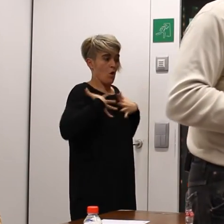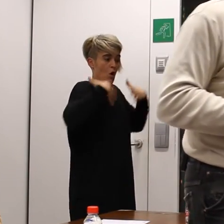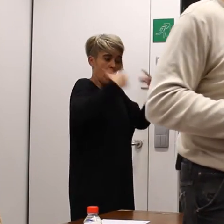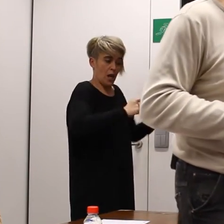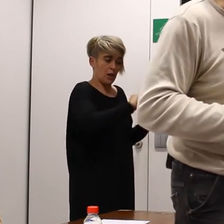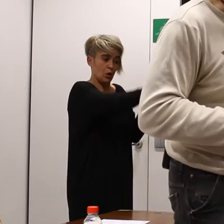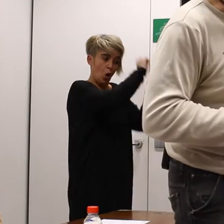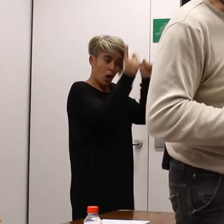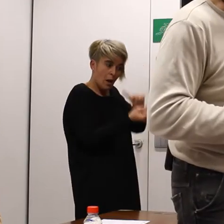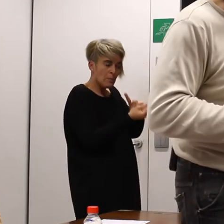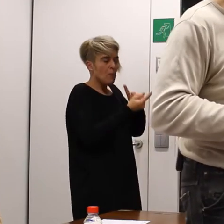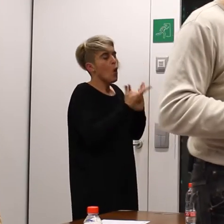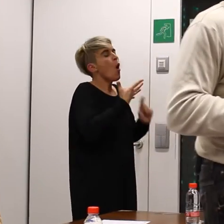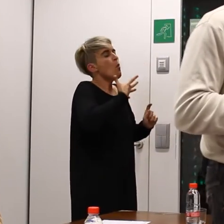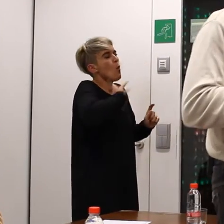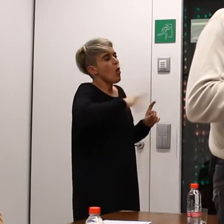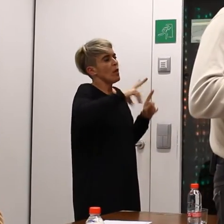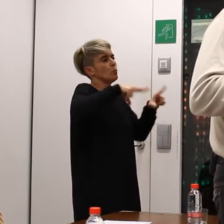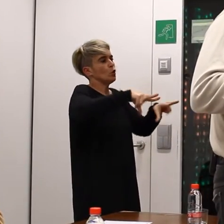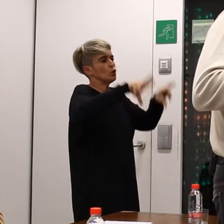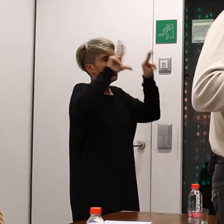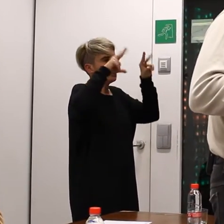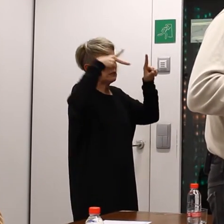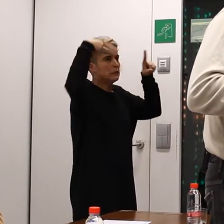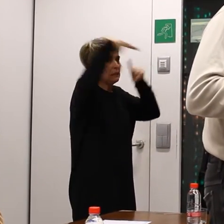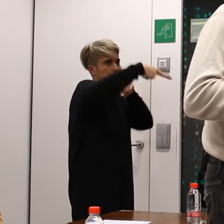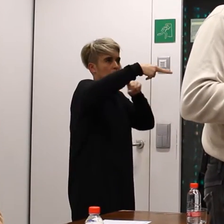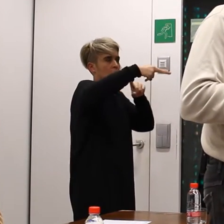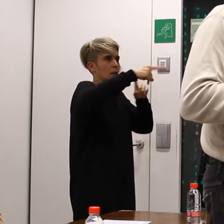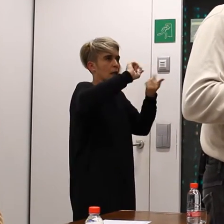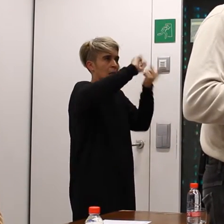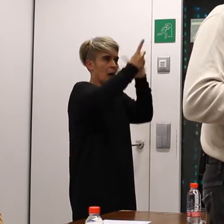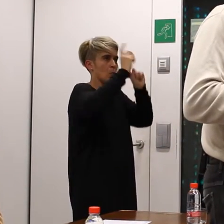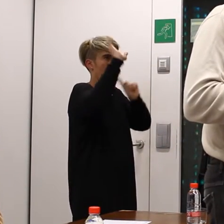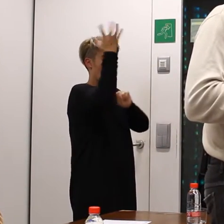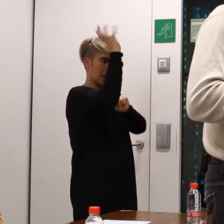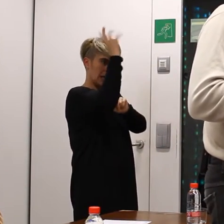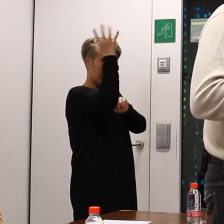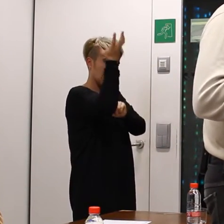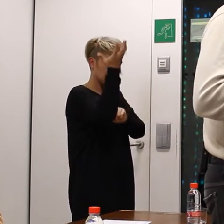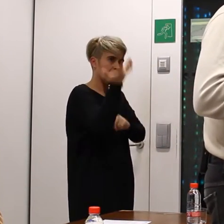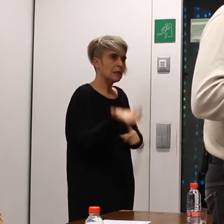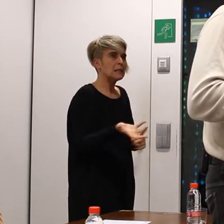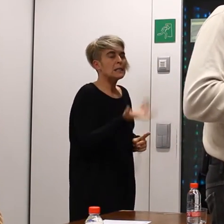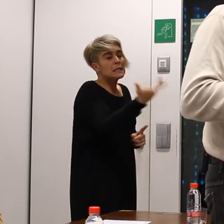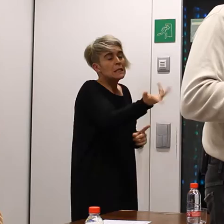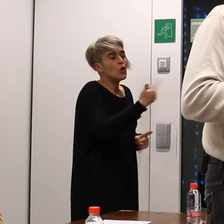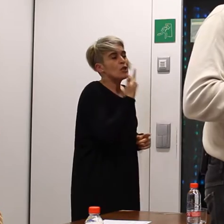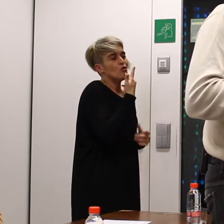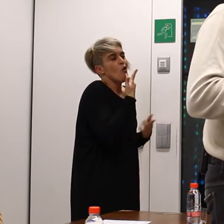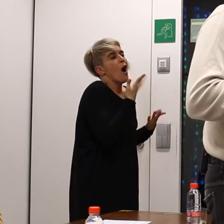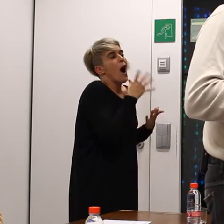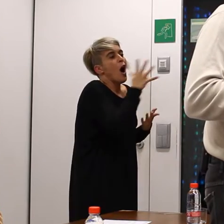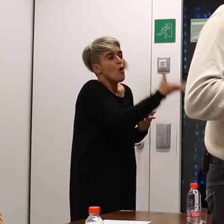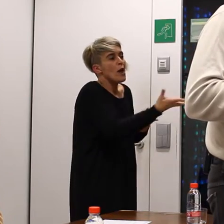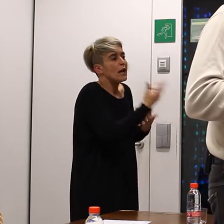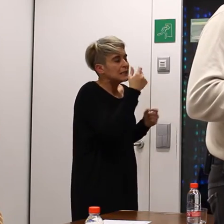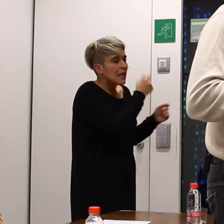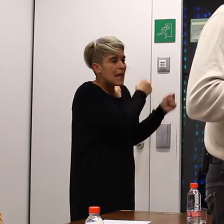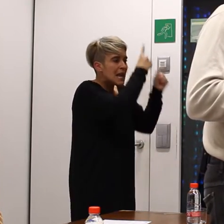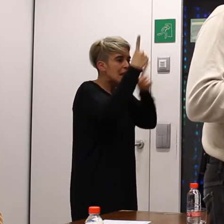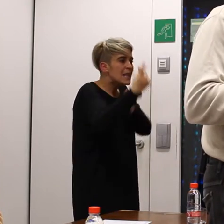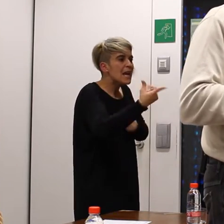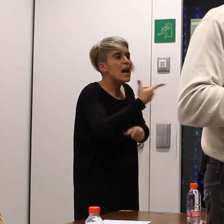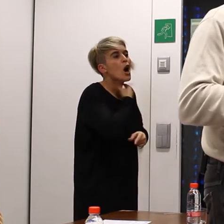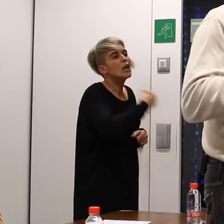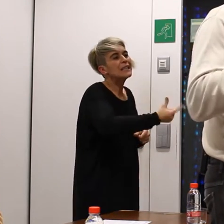IPCC, visitar la página oficial de la ONU. Por tanto, concluyo con que si os gusta la idea, no deis demasiadas